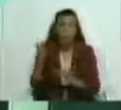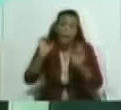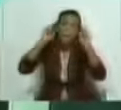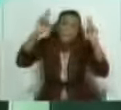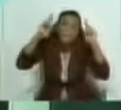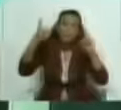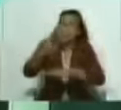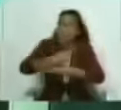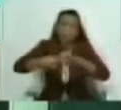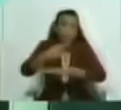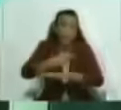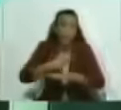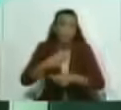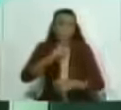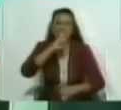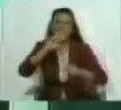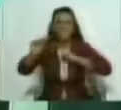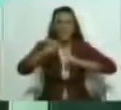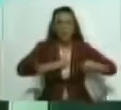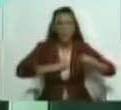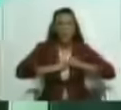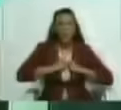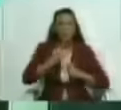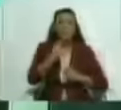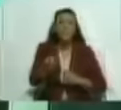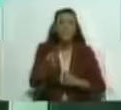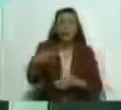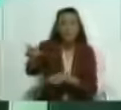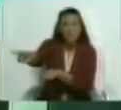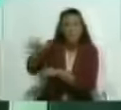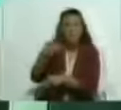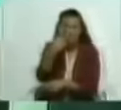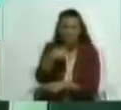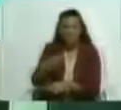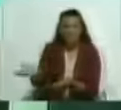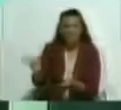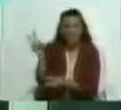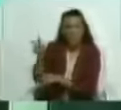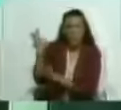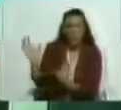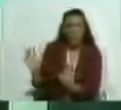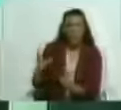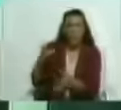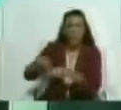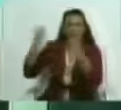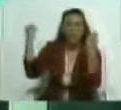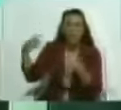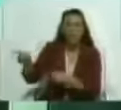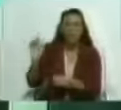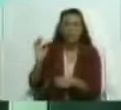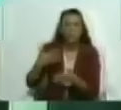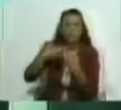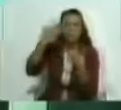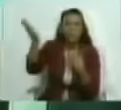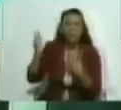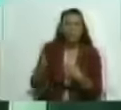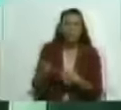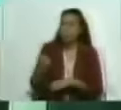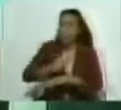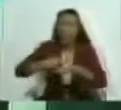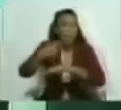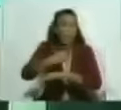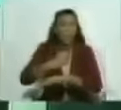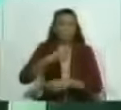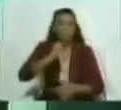no fui gobernador por la mezquindad. Algunos decían, ahí viene ese alacrán, lo van a destrozar. Y no fui gobernador por